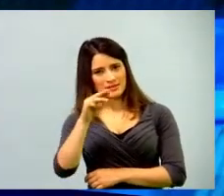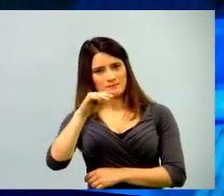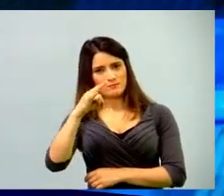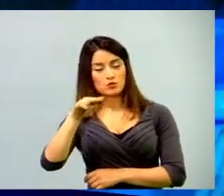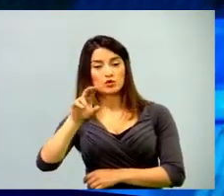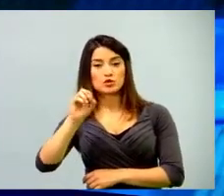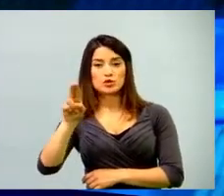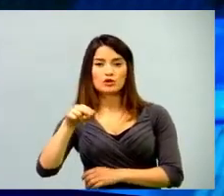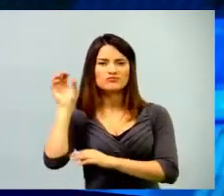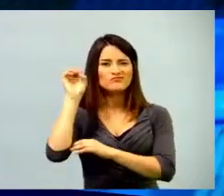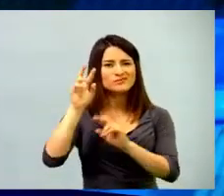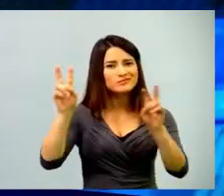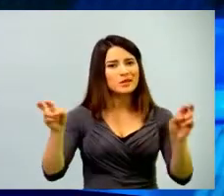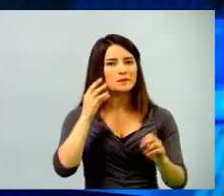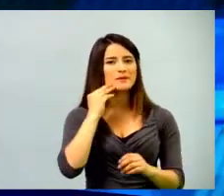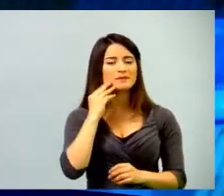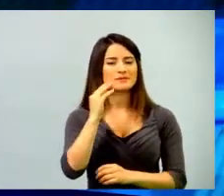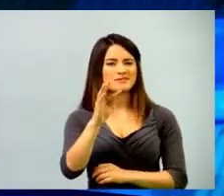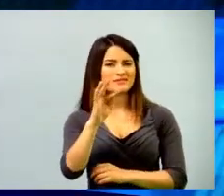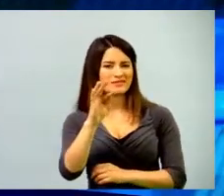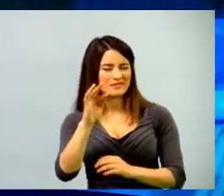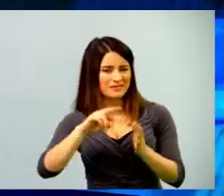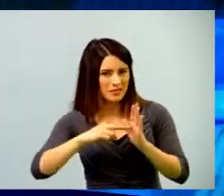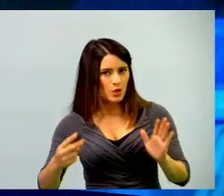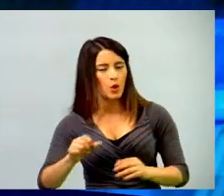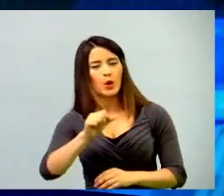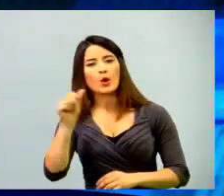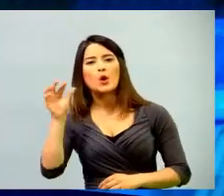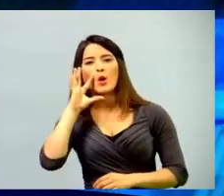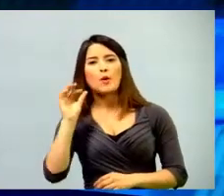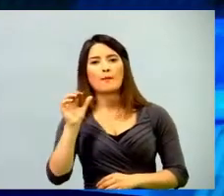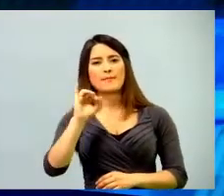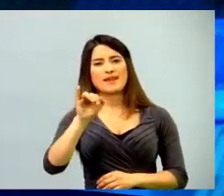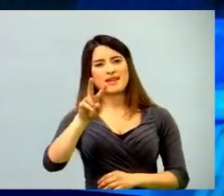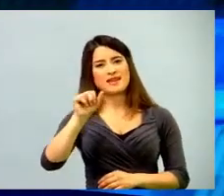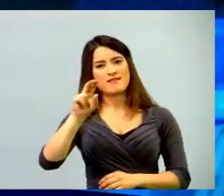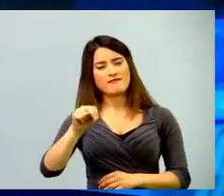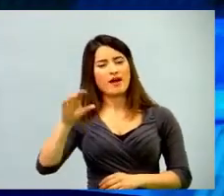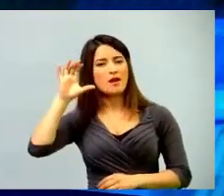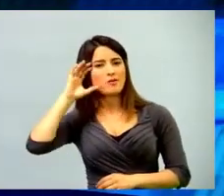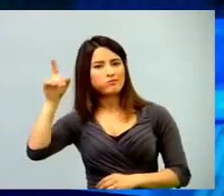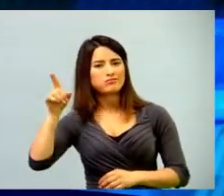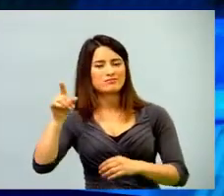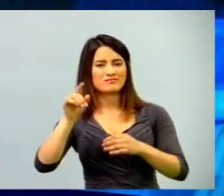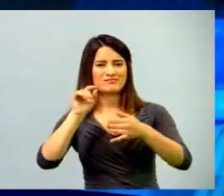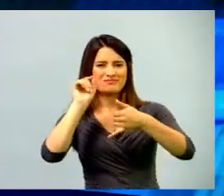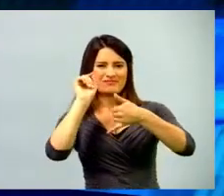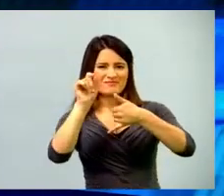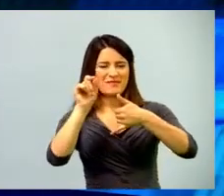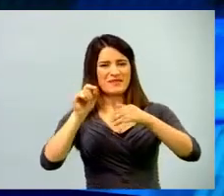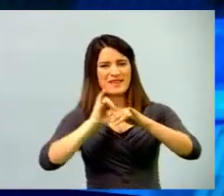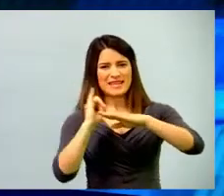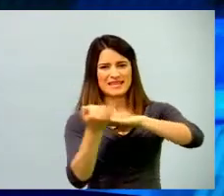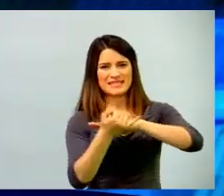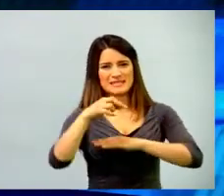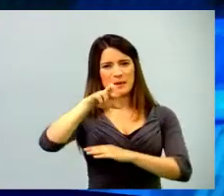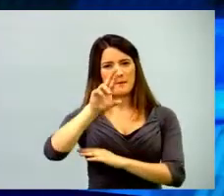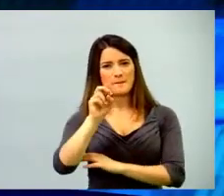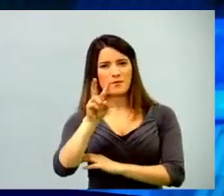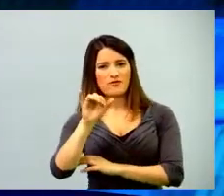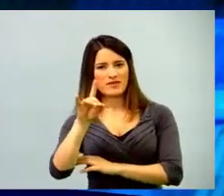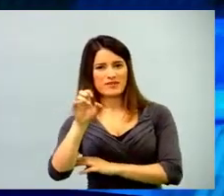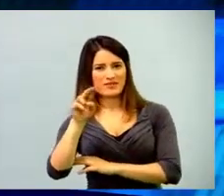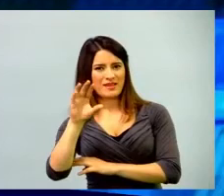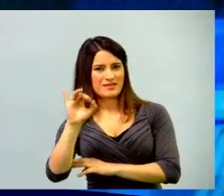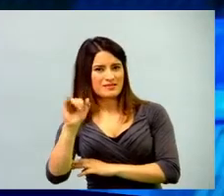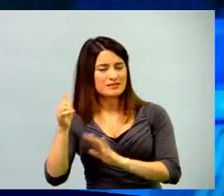de tecnología. Iván Felipe Rojas desde Providencia estuvo compartiéndonos los conocimientos alrededor de lo que